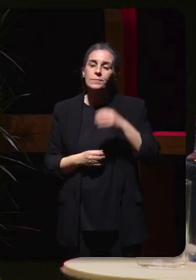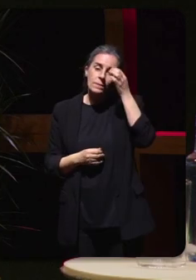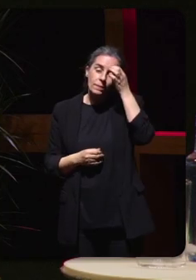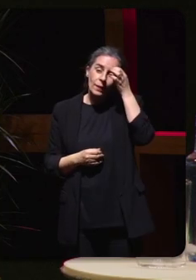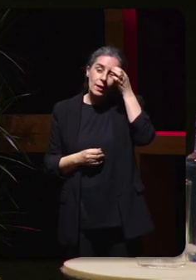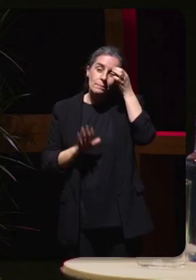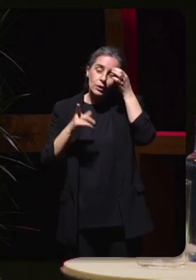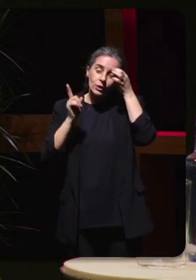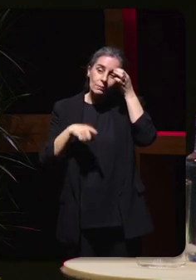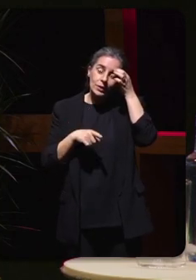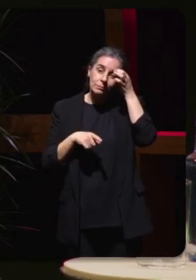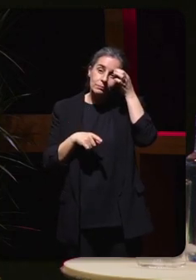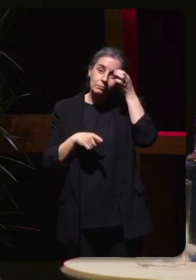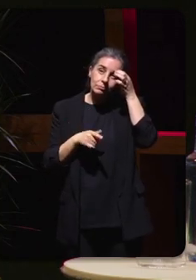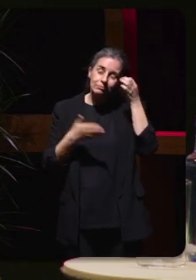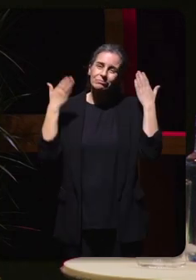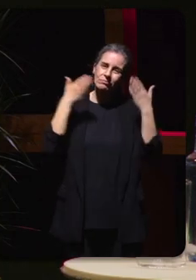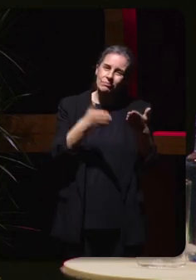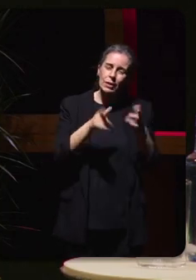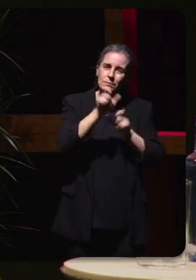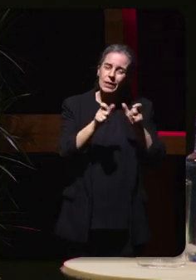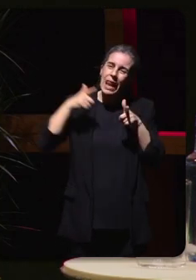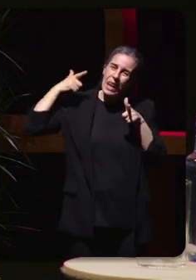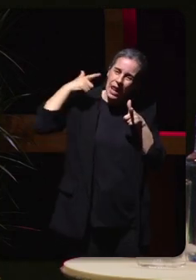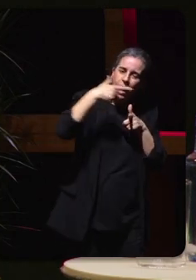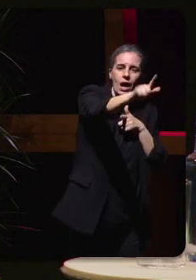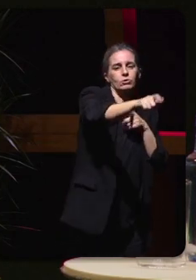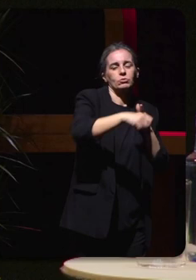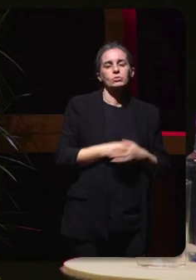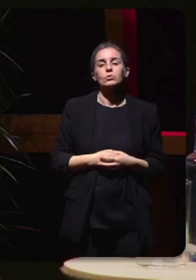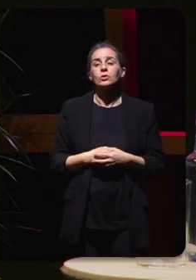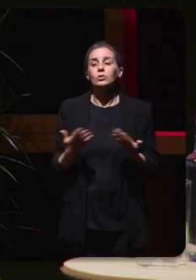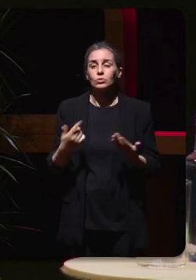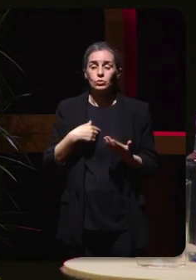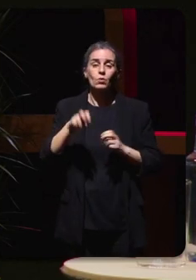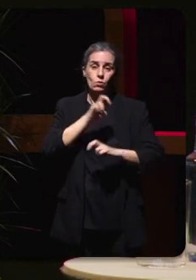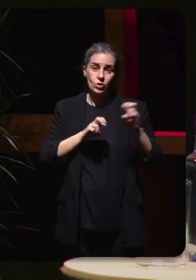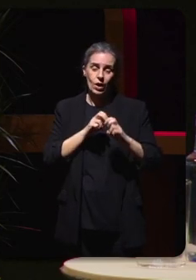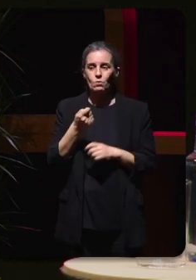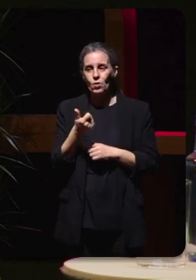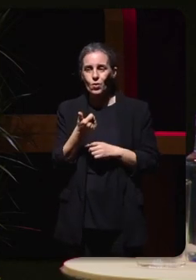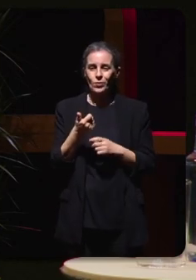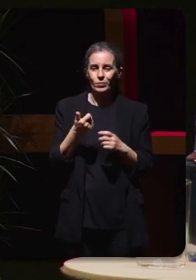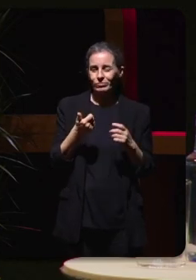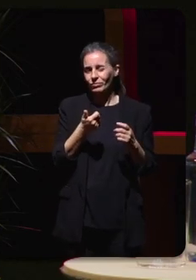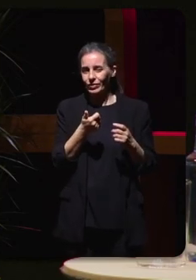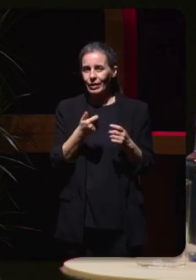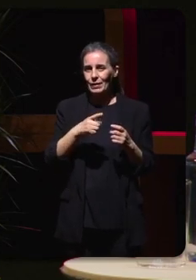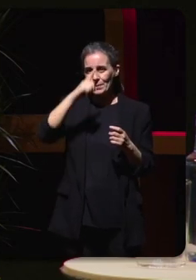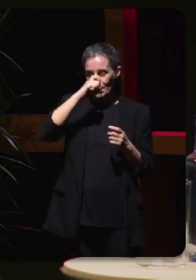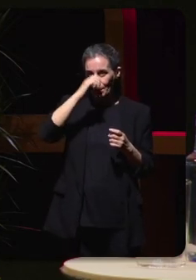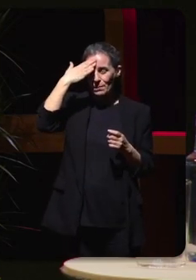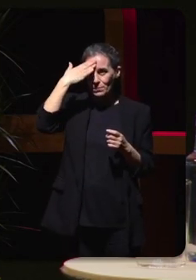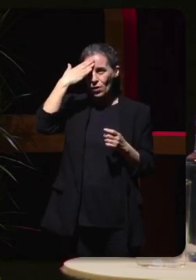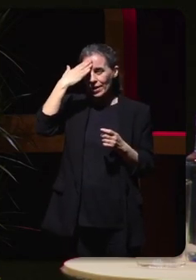sino a los, digamos, más lejanos, ¿no? Y entonces me voy a buscar pues, un poco esa rendija, ¿no? de la memoria donde